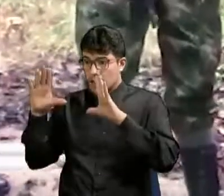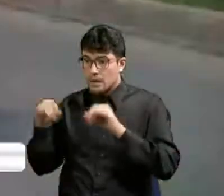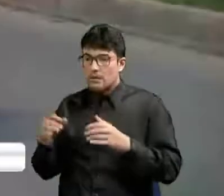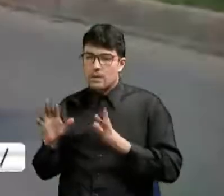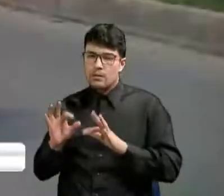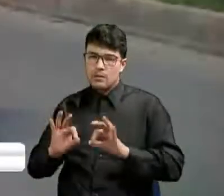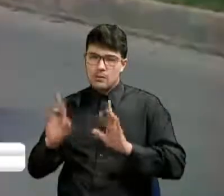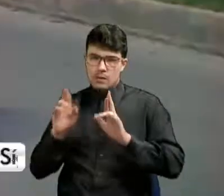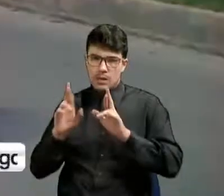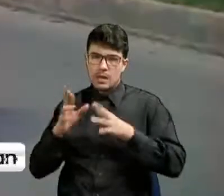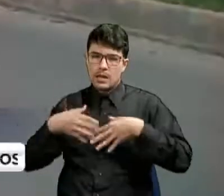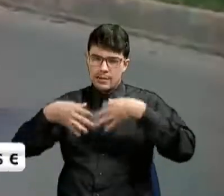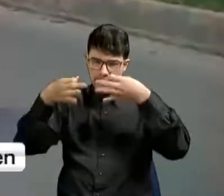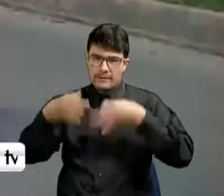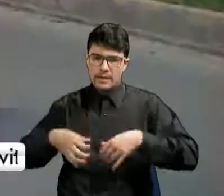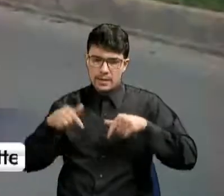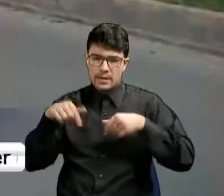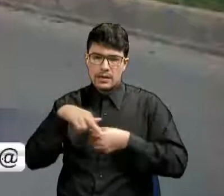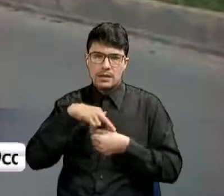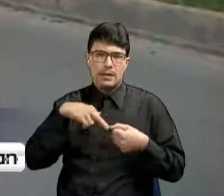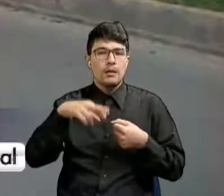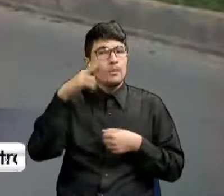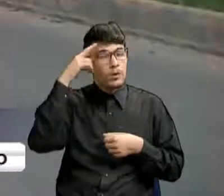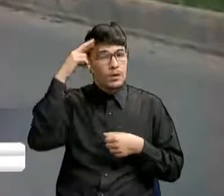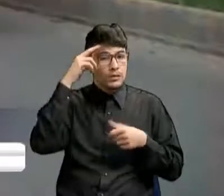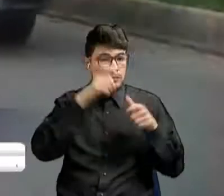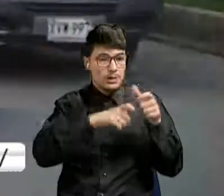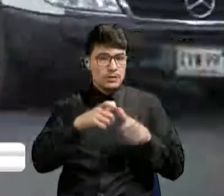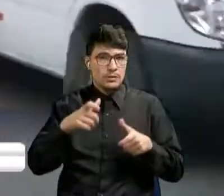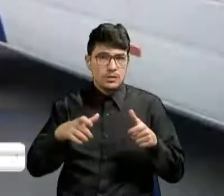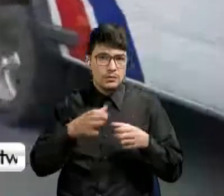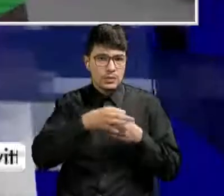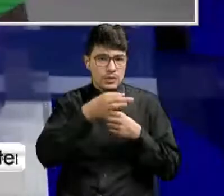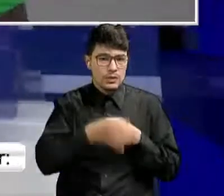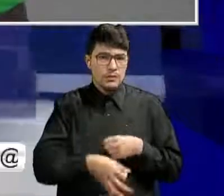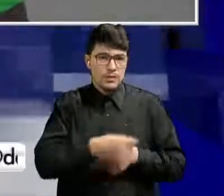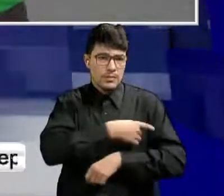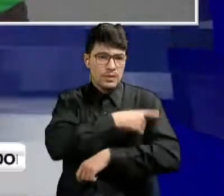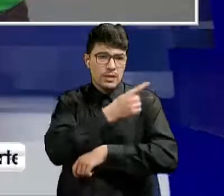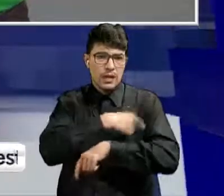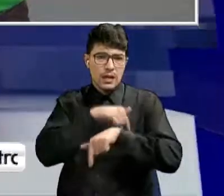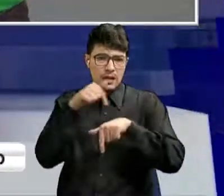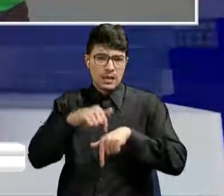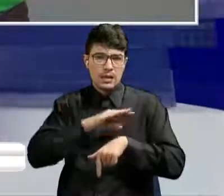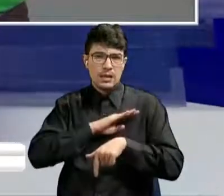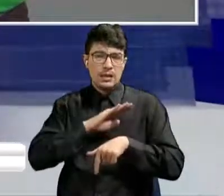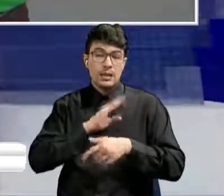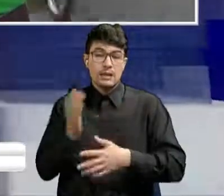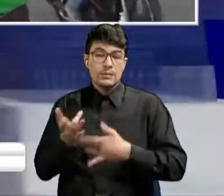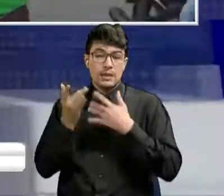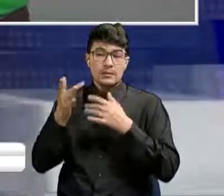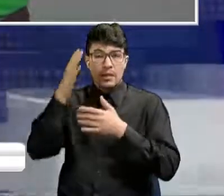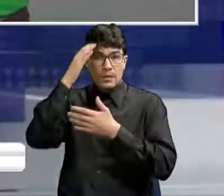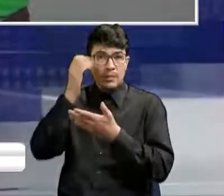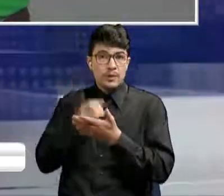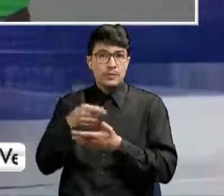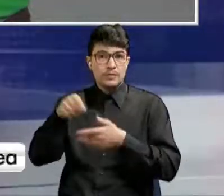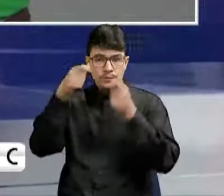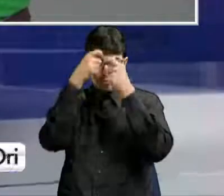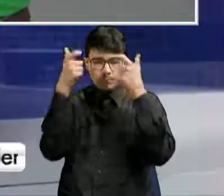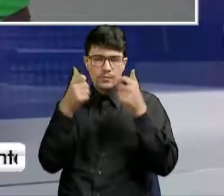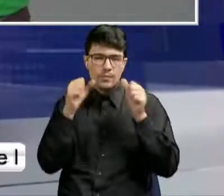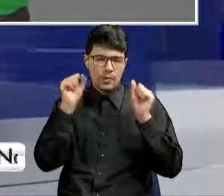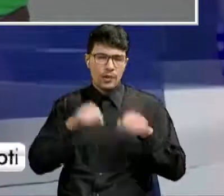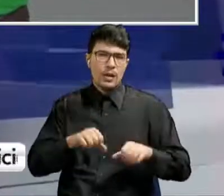región. Personeros municipales y alcaldes sigan a la espera del pronunciamiento del gobierno nacional para que se acepte de una vez por todas